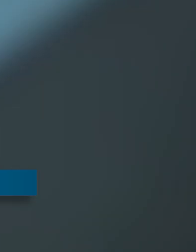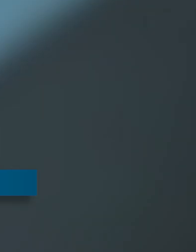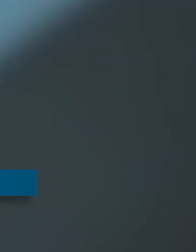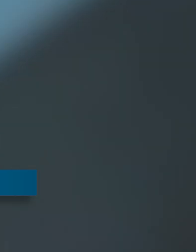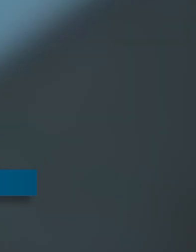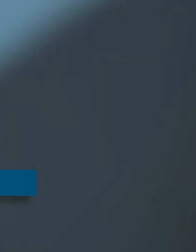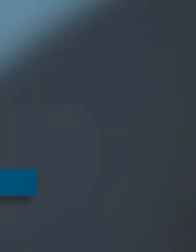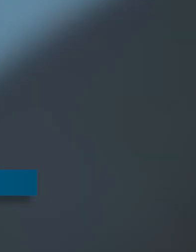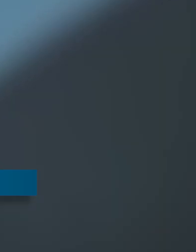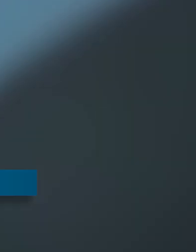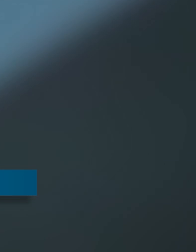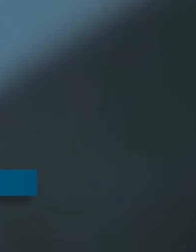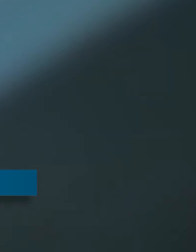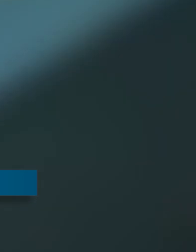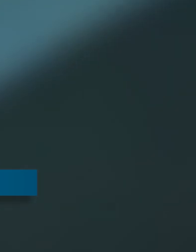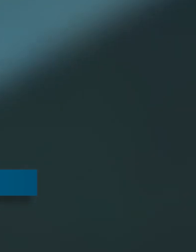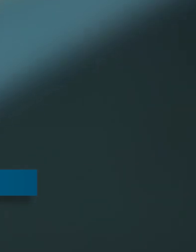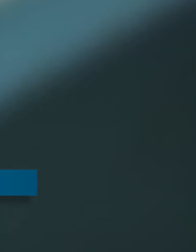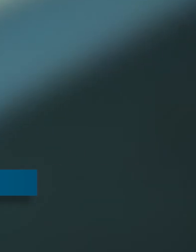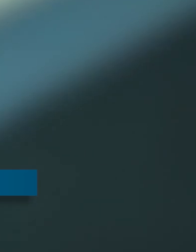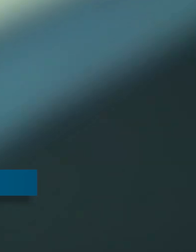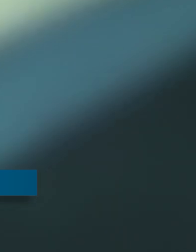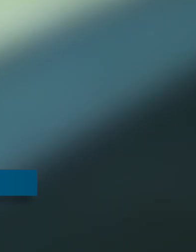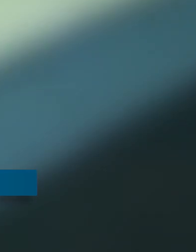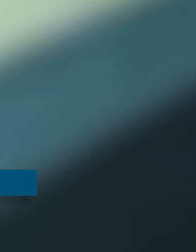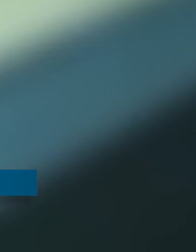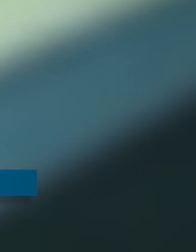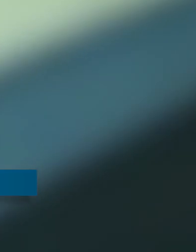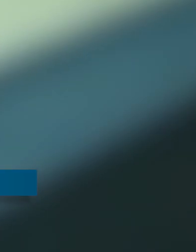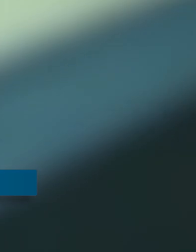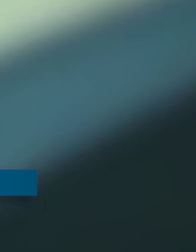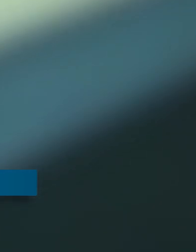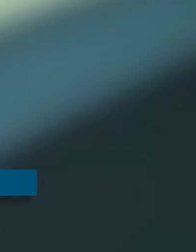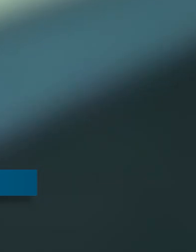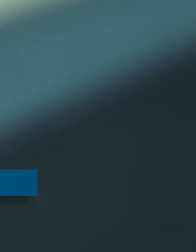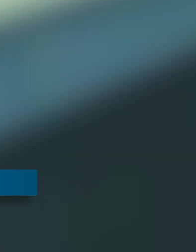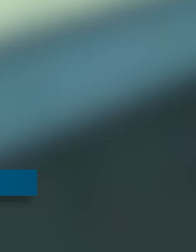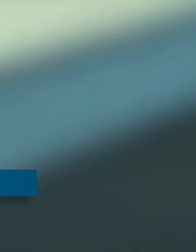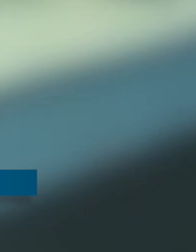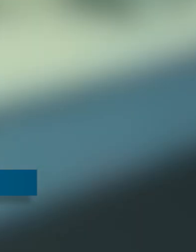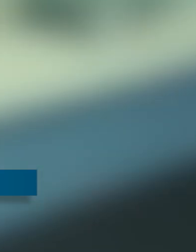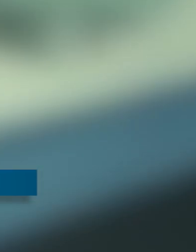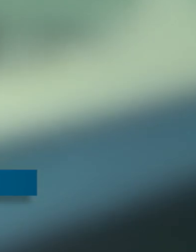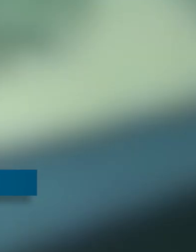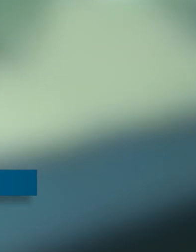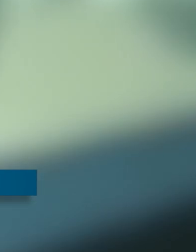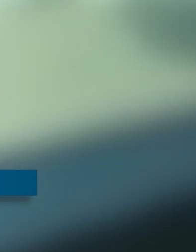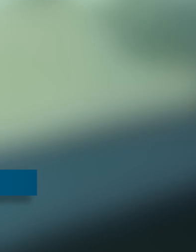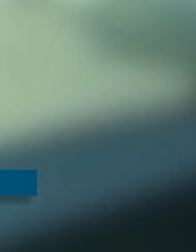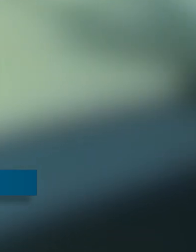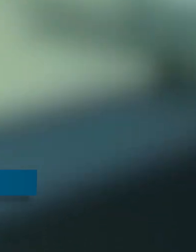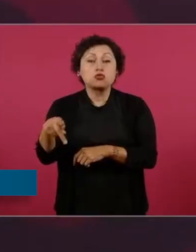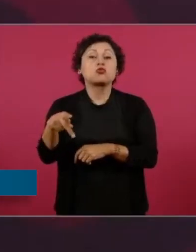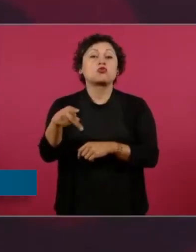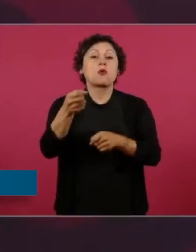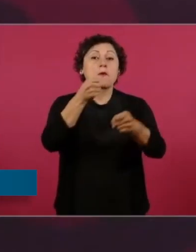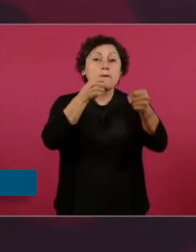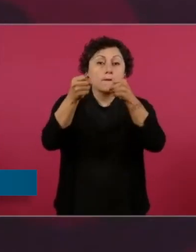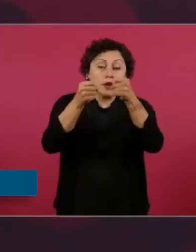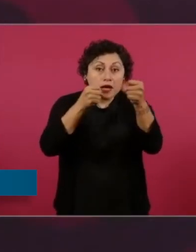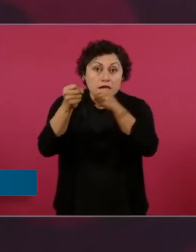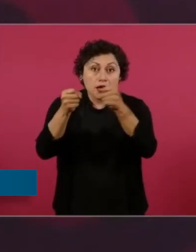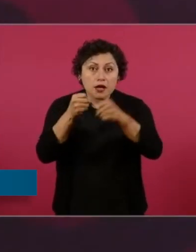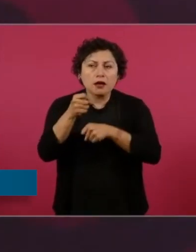permanezcan alertas recordando que el estado está clasificado en nivel cuatro de riesgo el presidente López Obrador aseguró que el